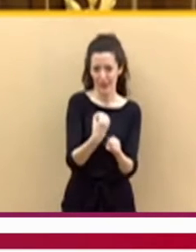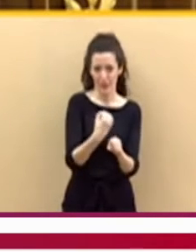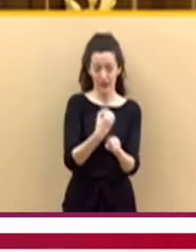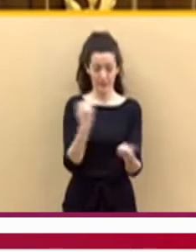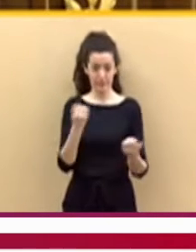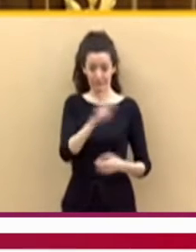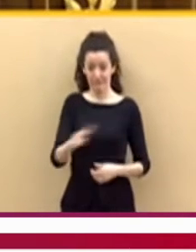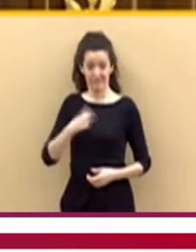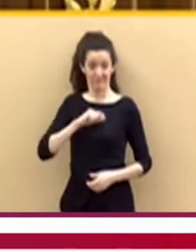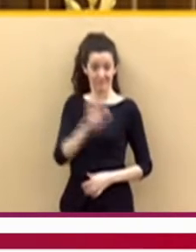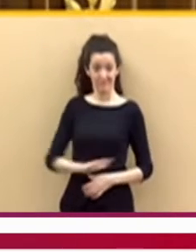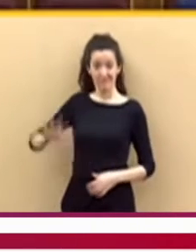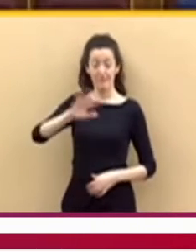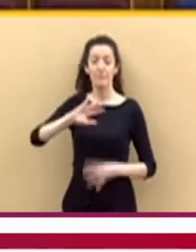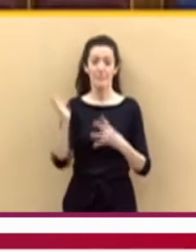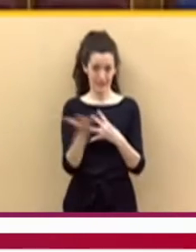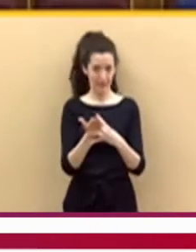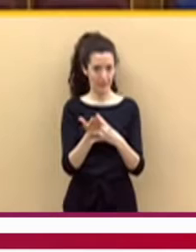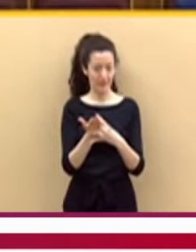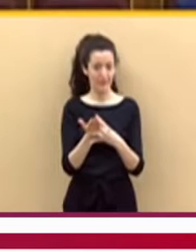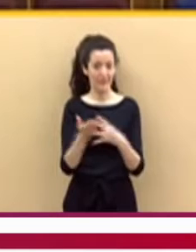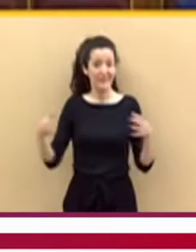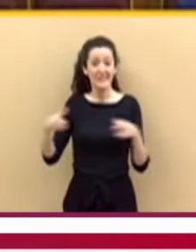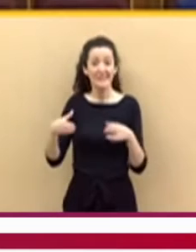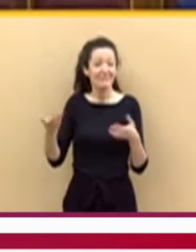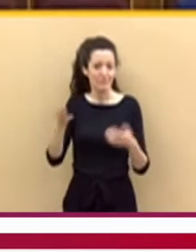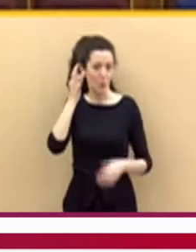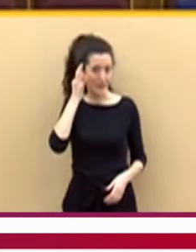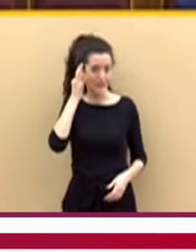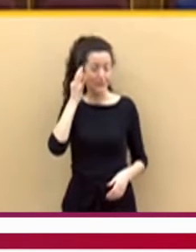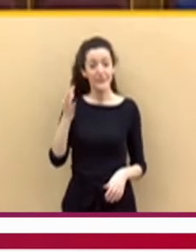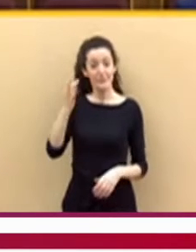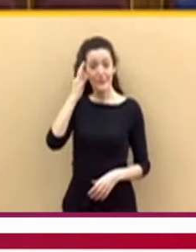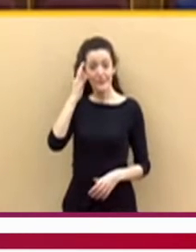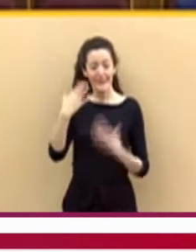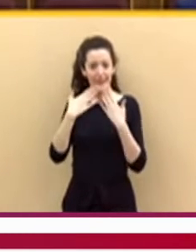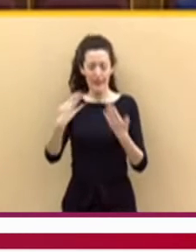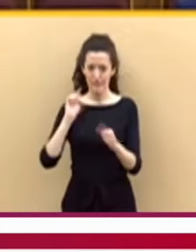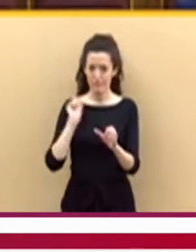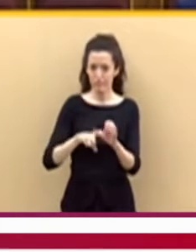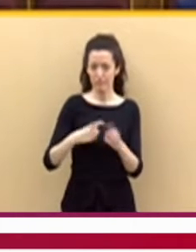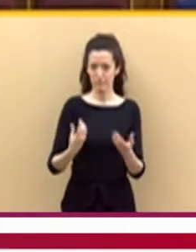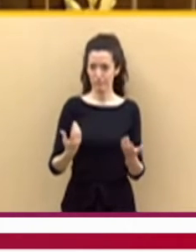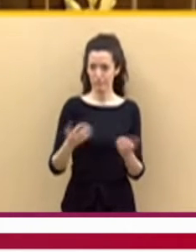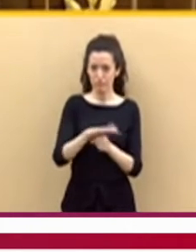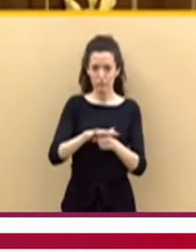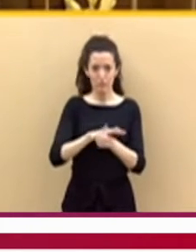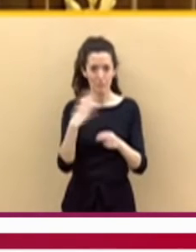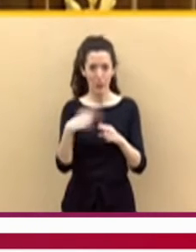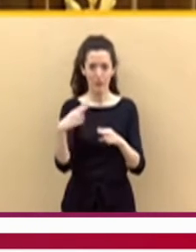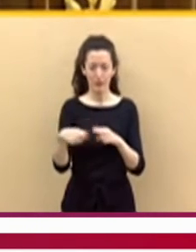la política nacional se ha visto ocupada absolutamente por la gestión de la pandemia. ¿Tú crees que Ayuso va a